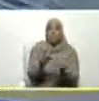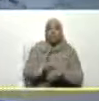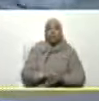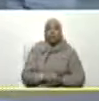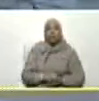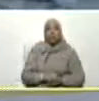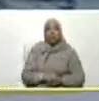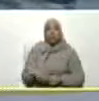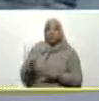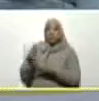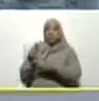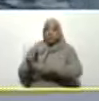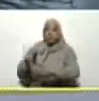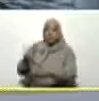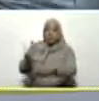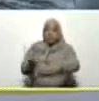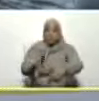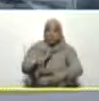el huracán Beryl,